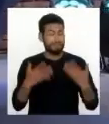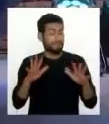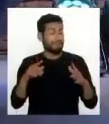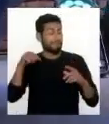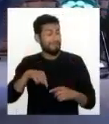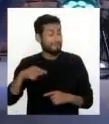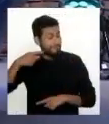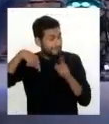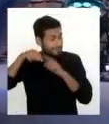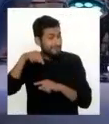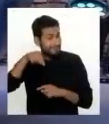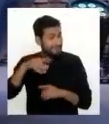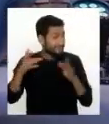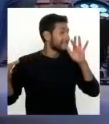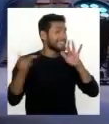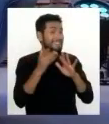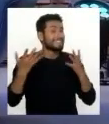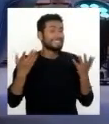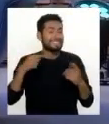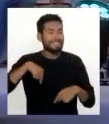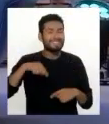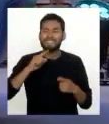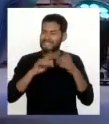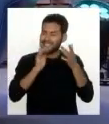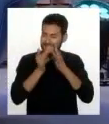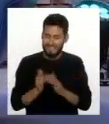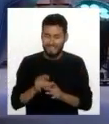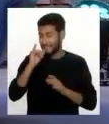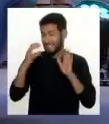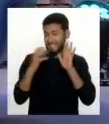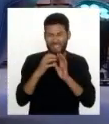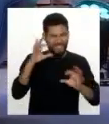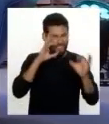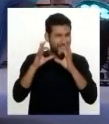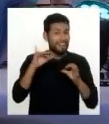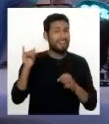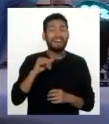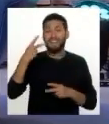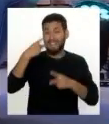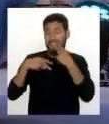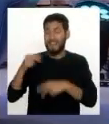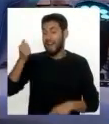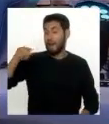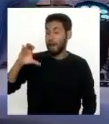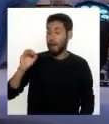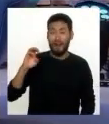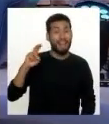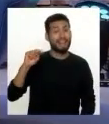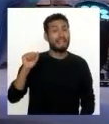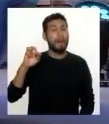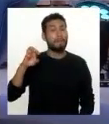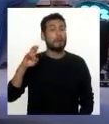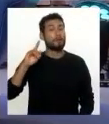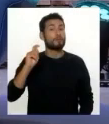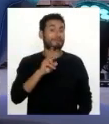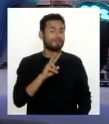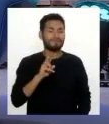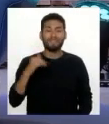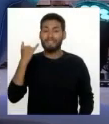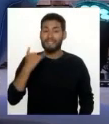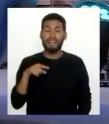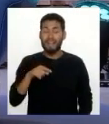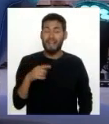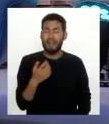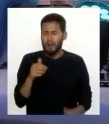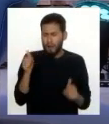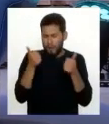Ya estamos de regreso y tú estás conectado con nosotros en redes sociales, en Instagram, en Facebook y también en TikTok como @ConectaPerúTV. Y la anemia